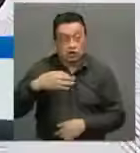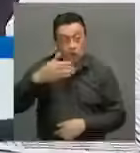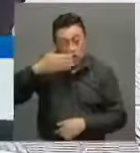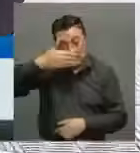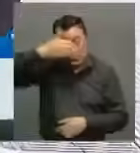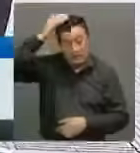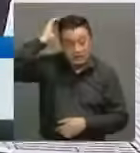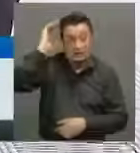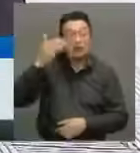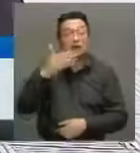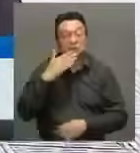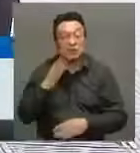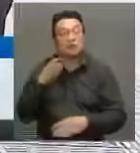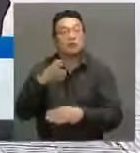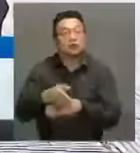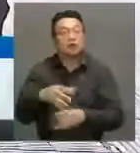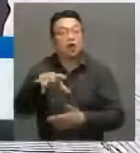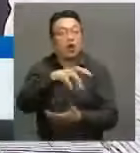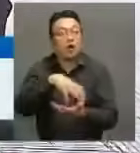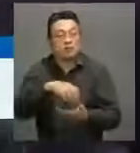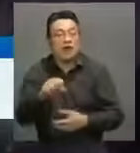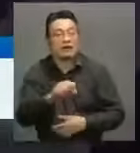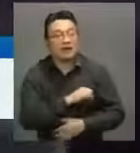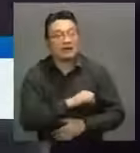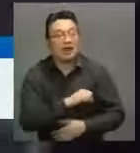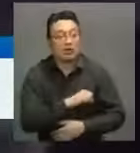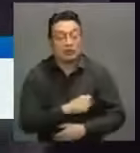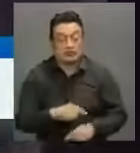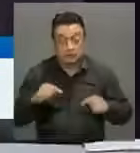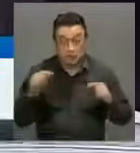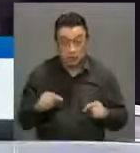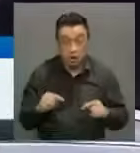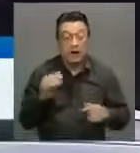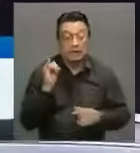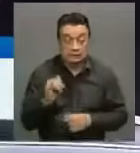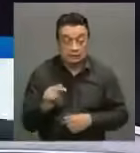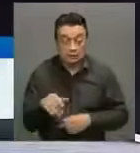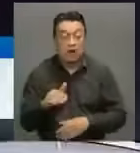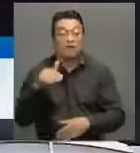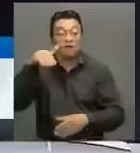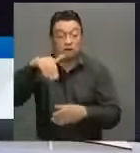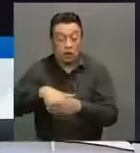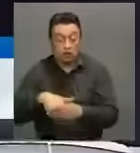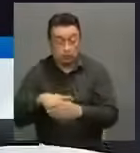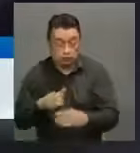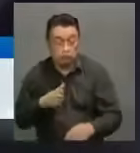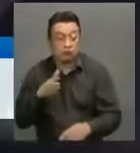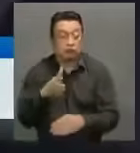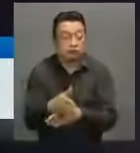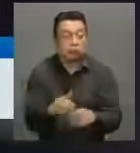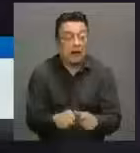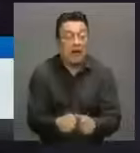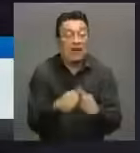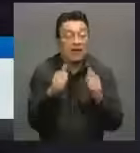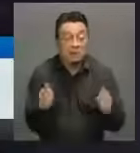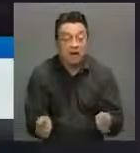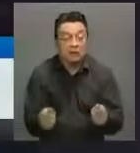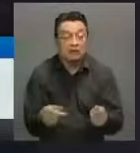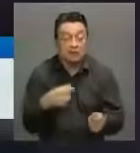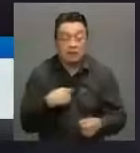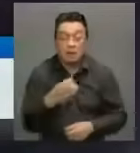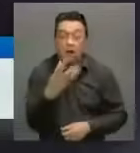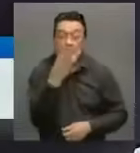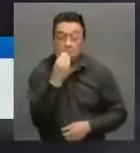Cañas, en la comuna de Santiago. Sí, de hecho, en esta oportunidad, él, además de votar, por supuesto, rompió su